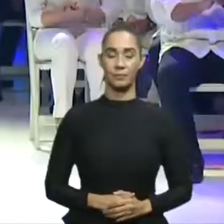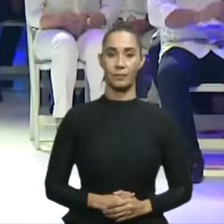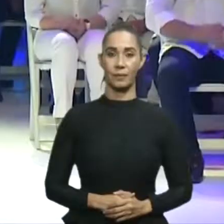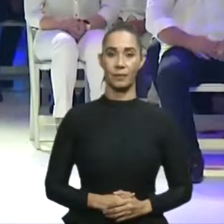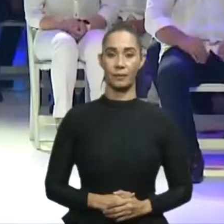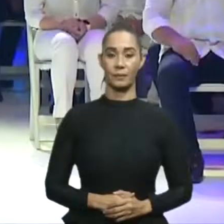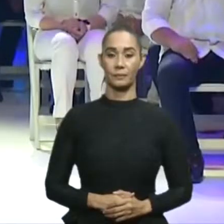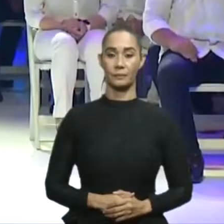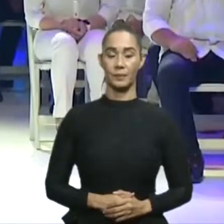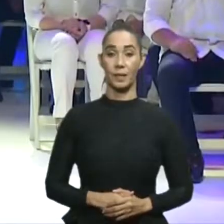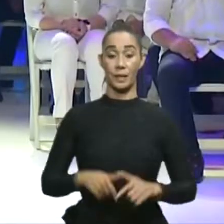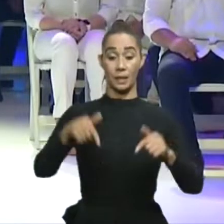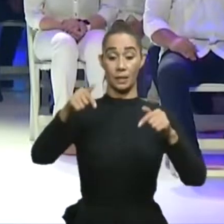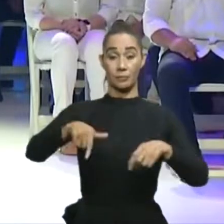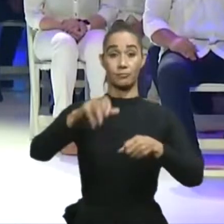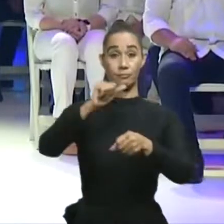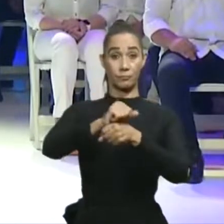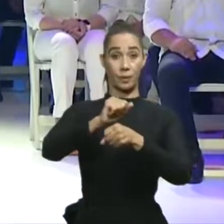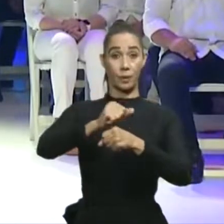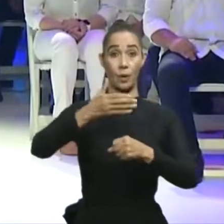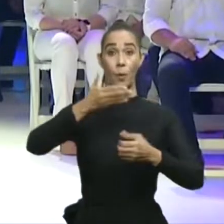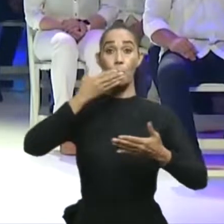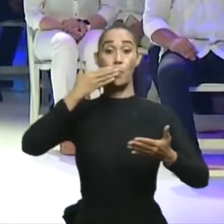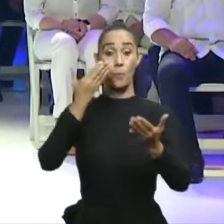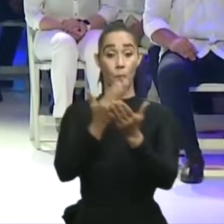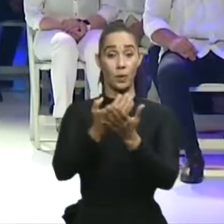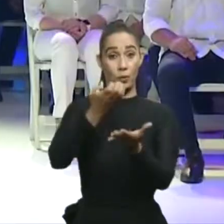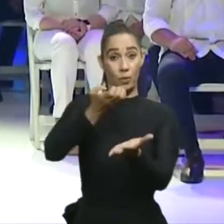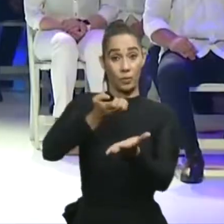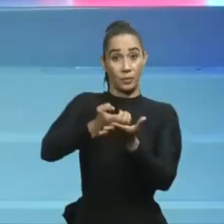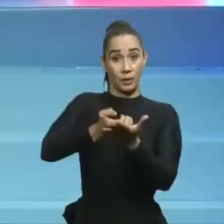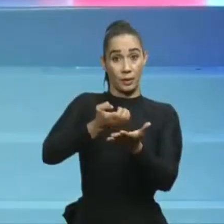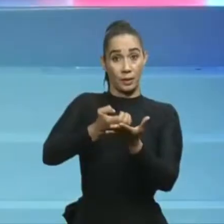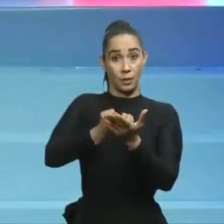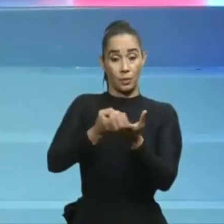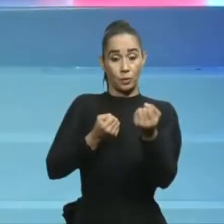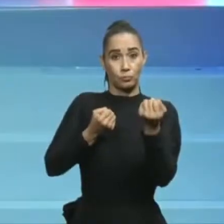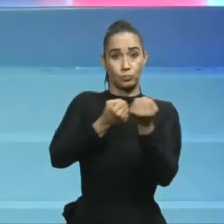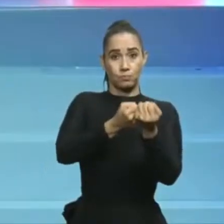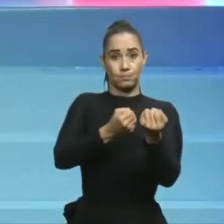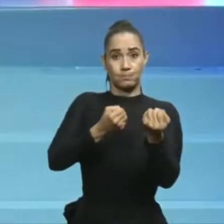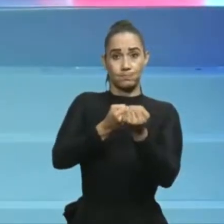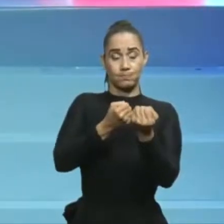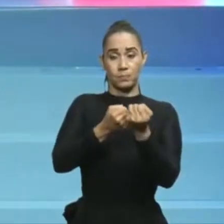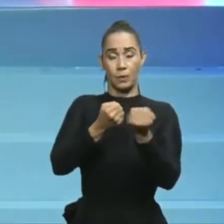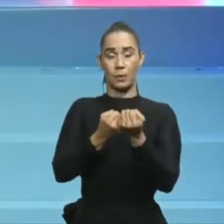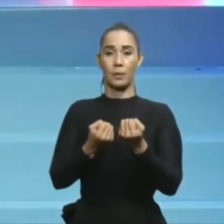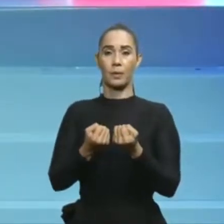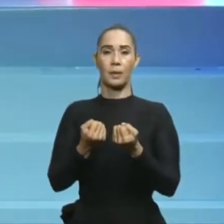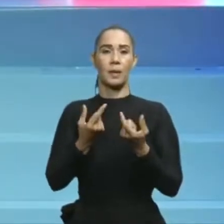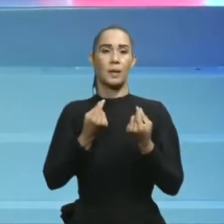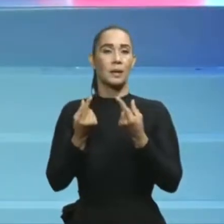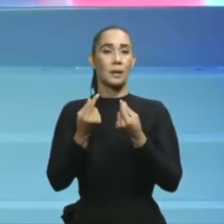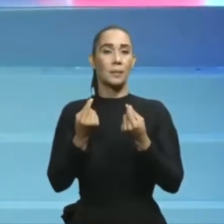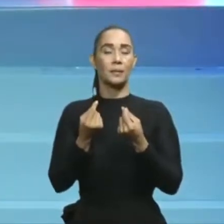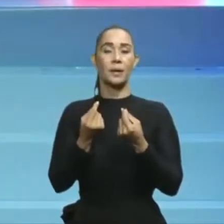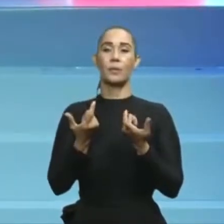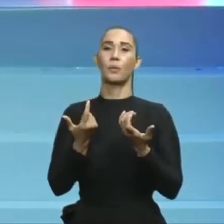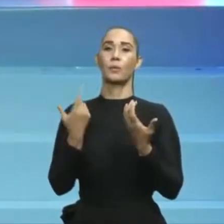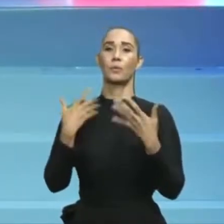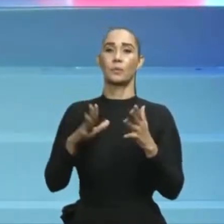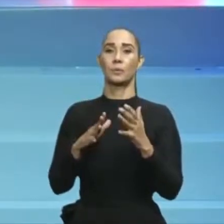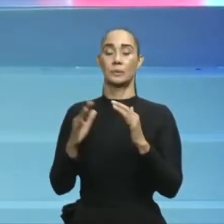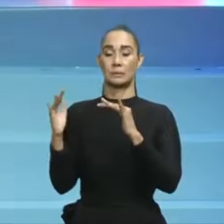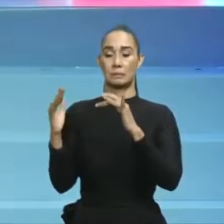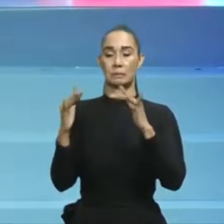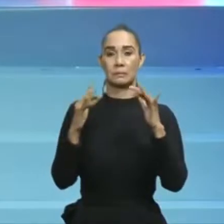este buen desempeño de la economía con el relanzamiento que estábamos impulsando se ha visto afectado por la guerra desatada con la invasión de